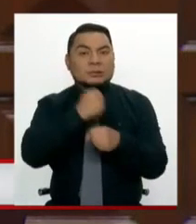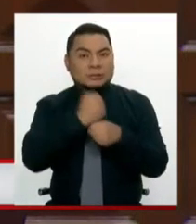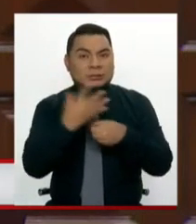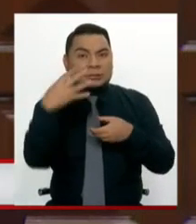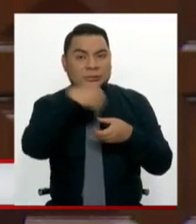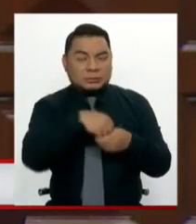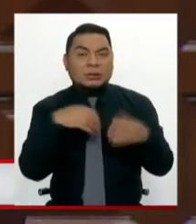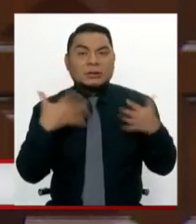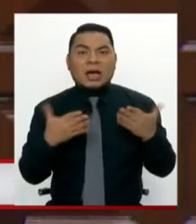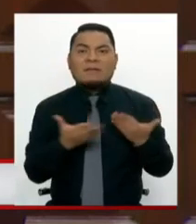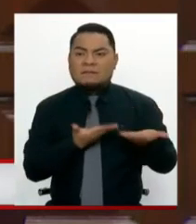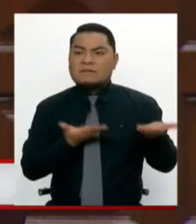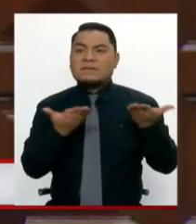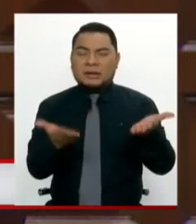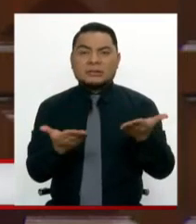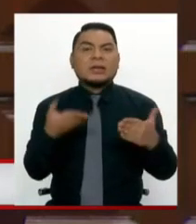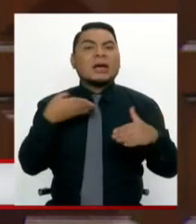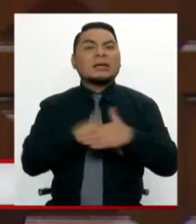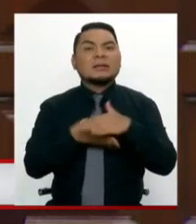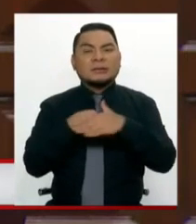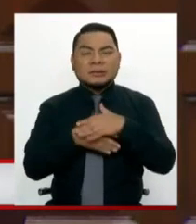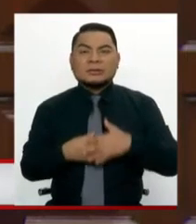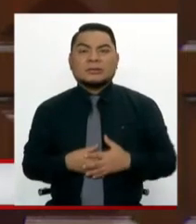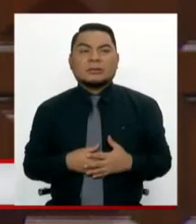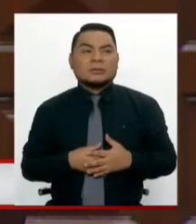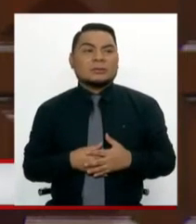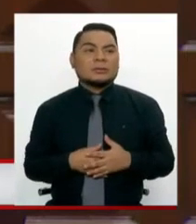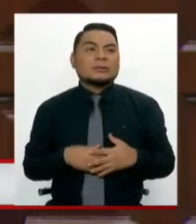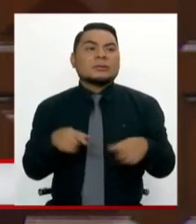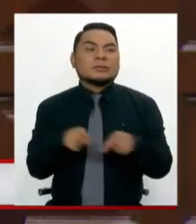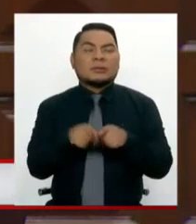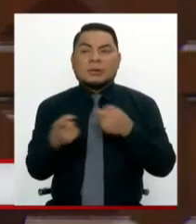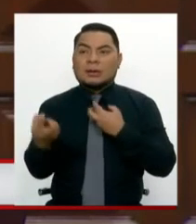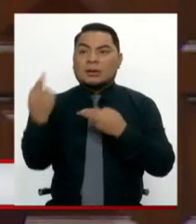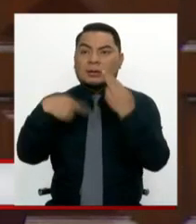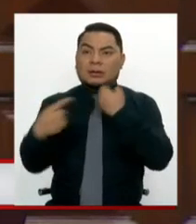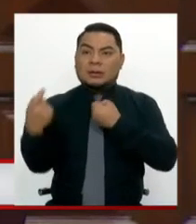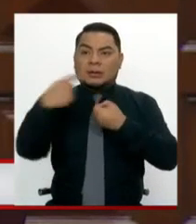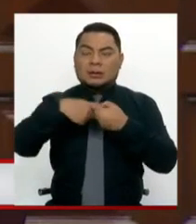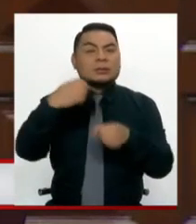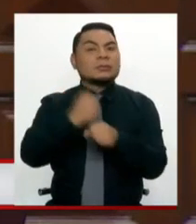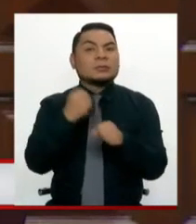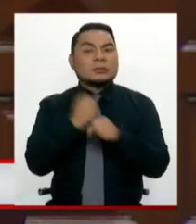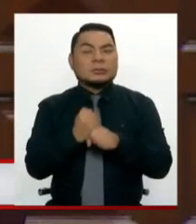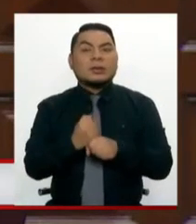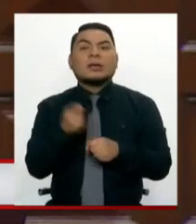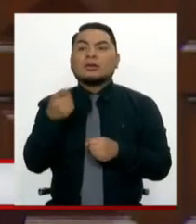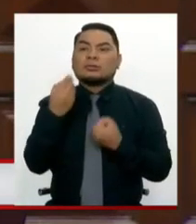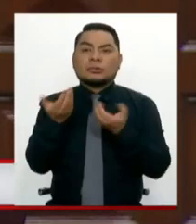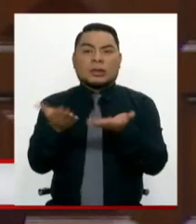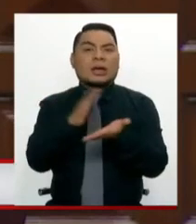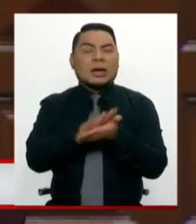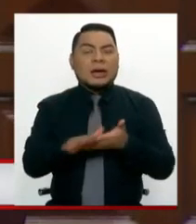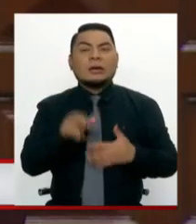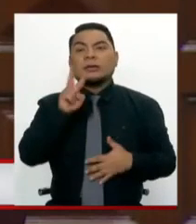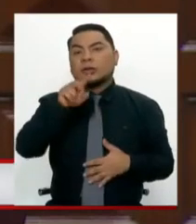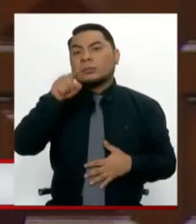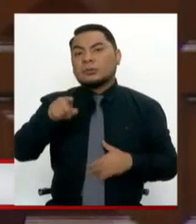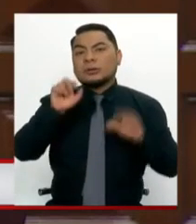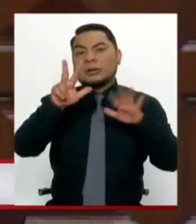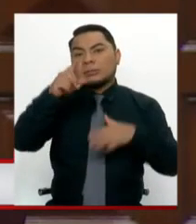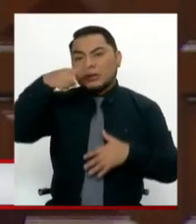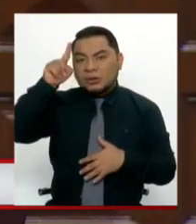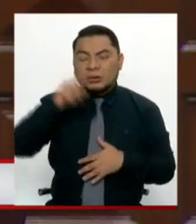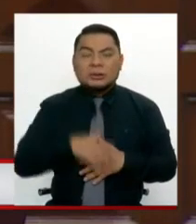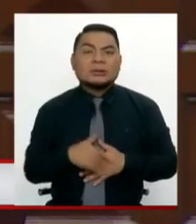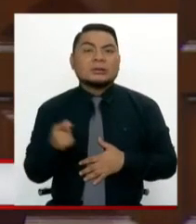se ha facilitado el acceso y reinserción laboral emitiendo gratuitamente a más de 2.6